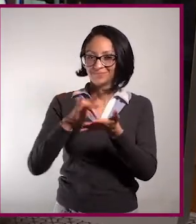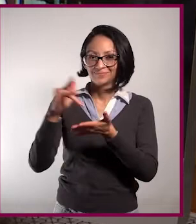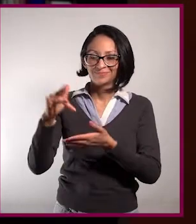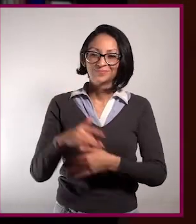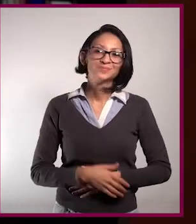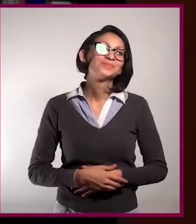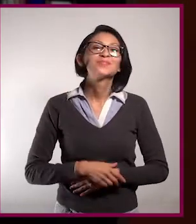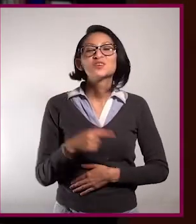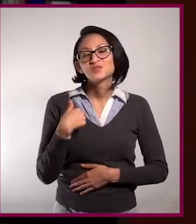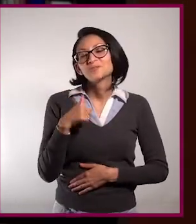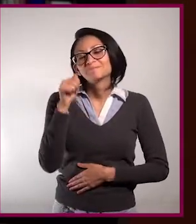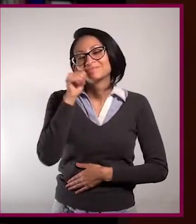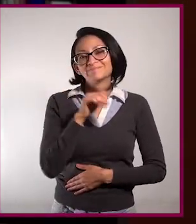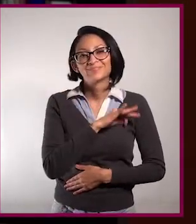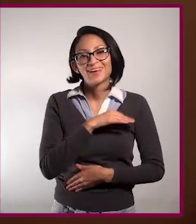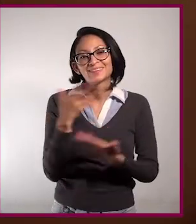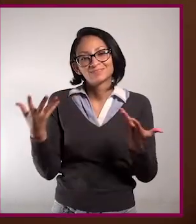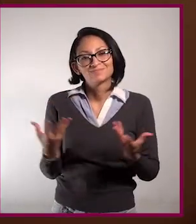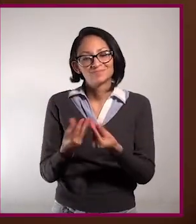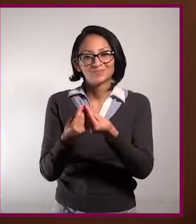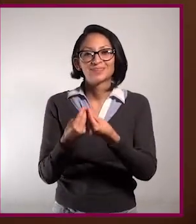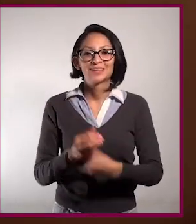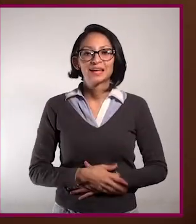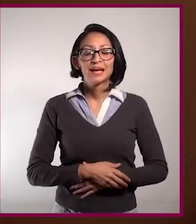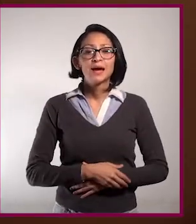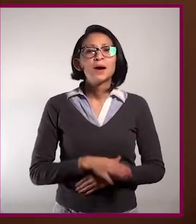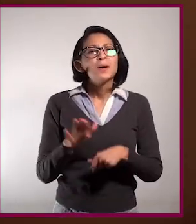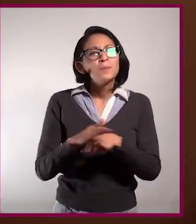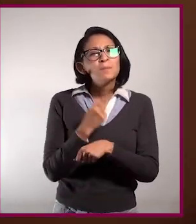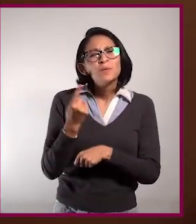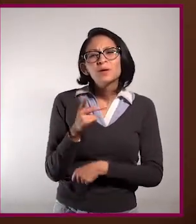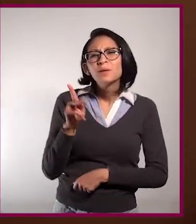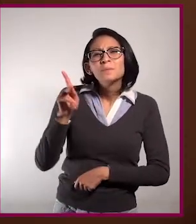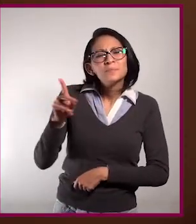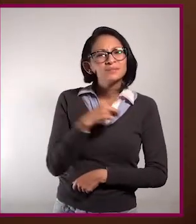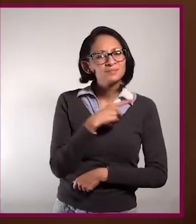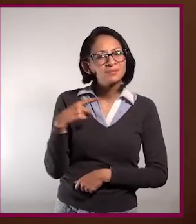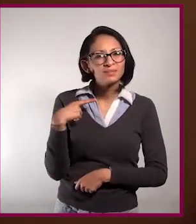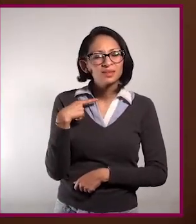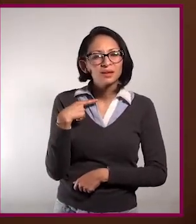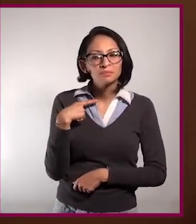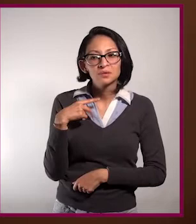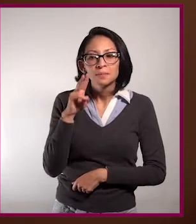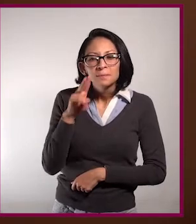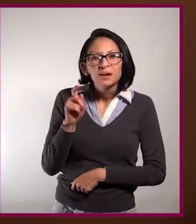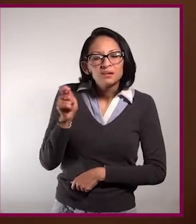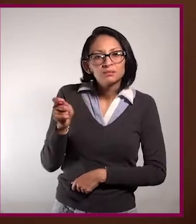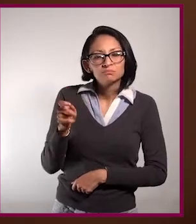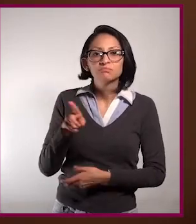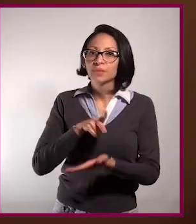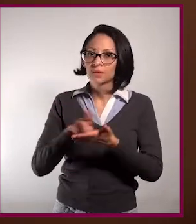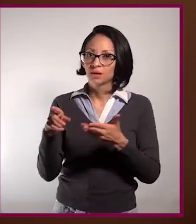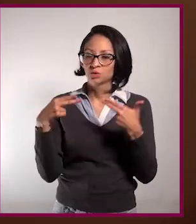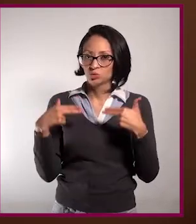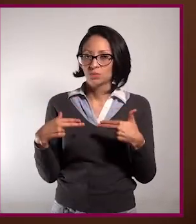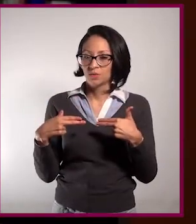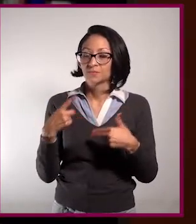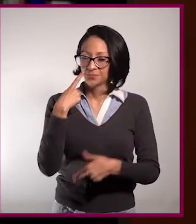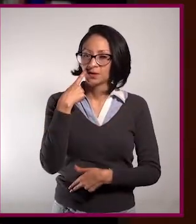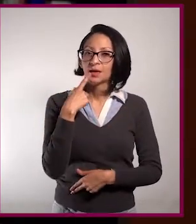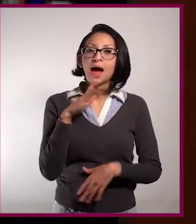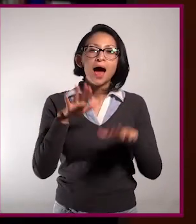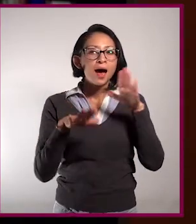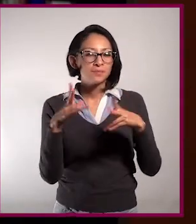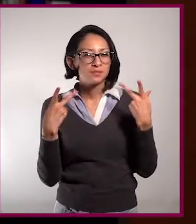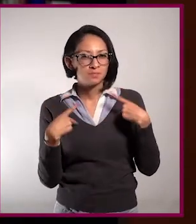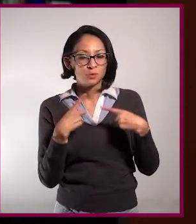Yo encantada, siempre feliz. Paulina, ¿por qué la menstruación debe verse también como un derecho humano? Cuando nosotros pensamos